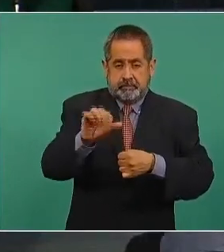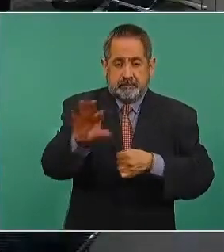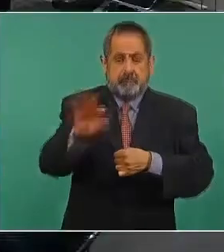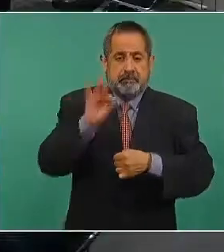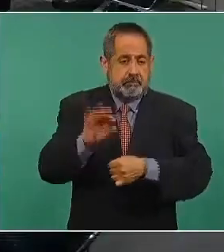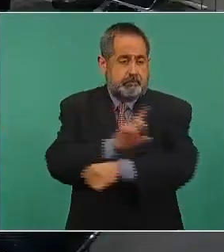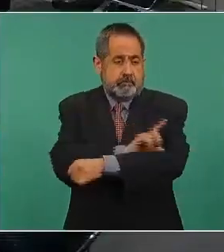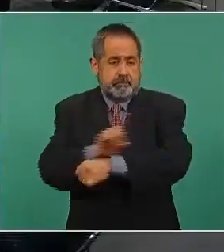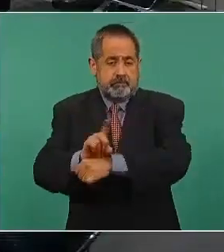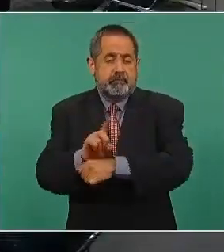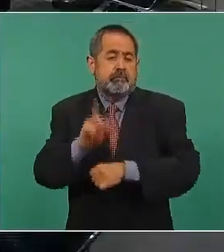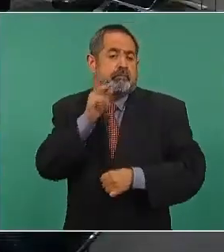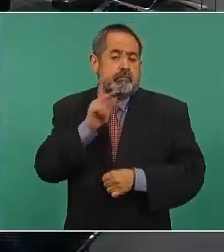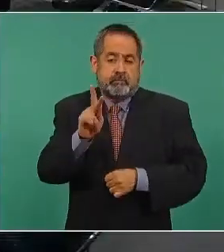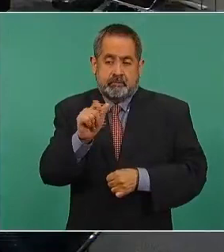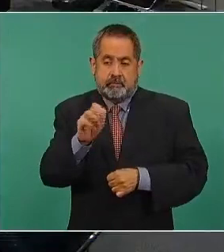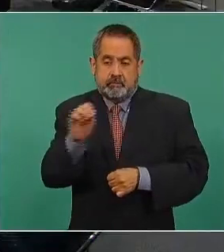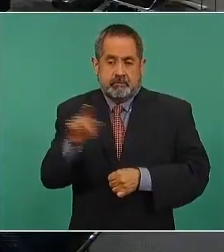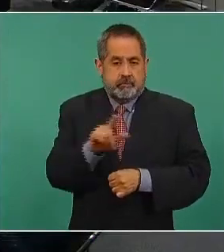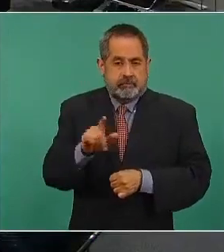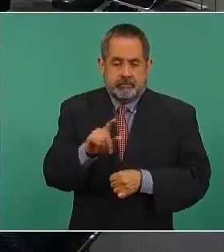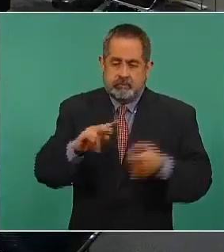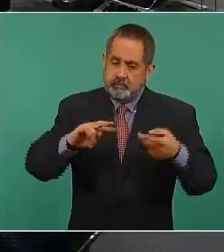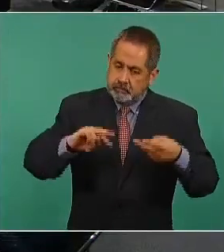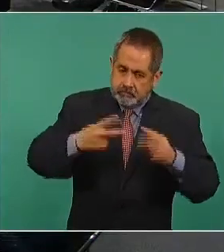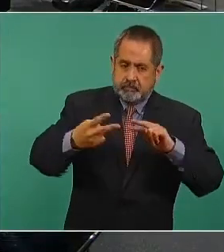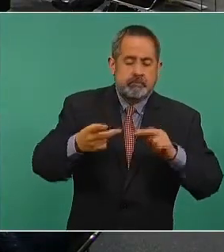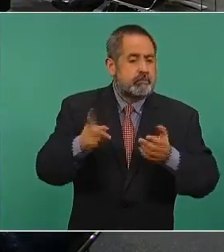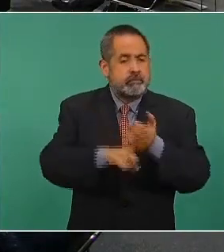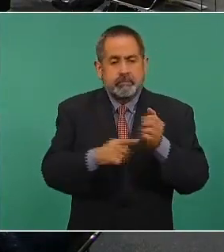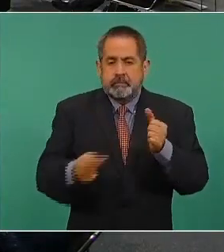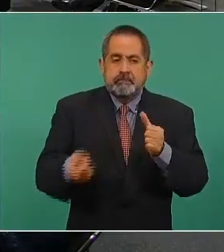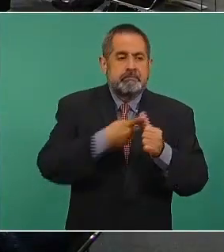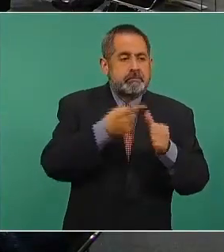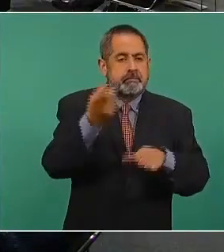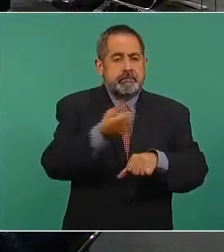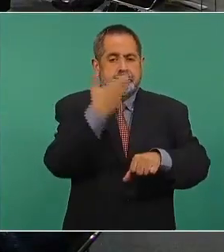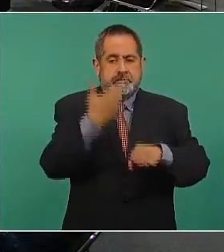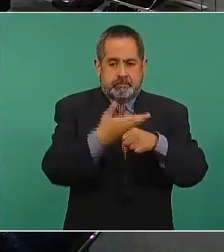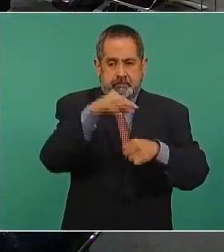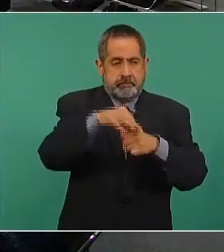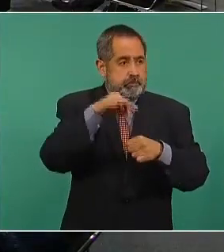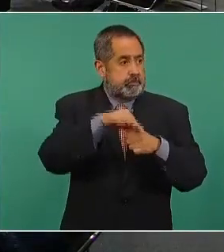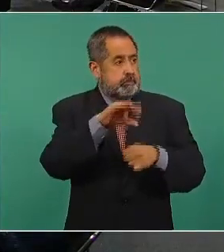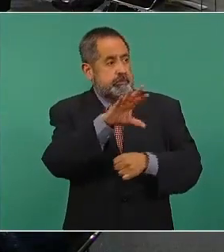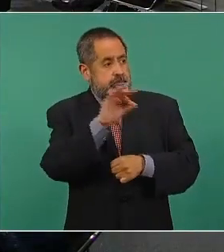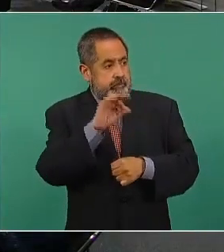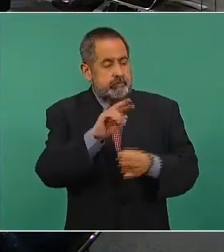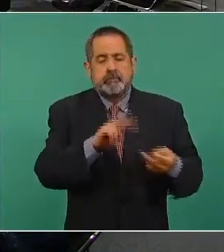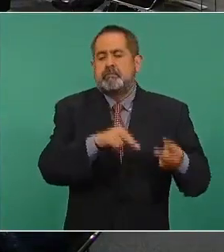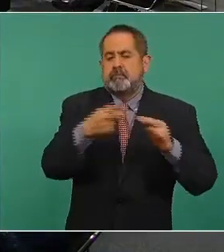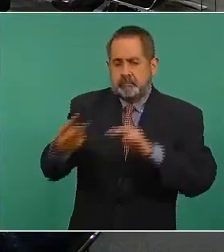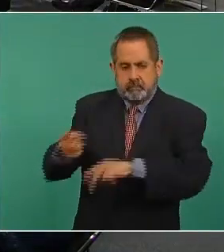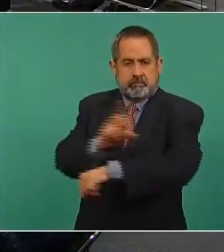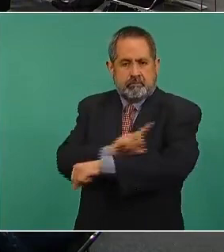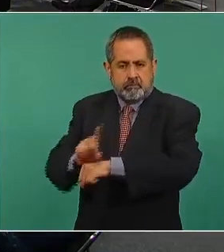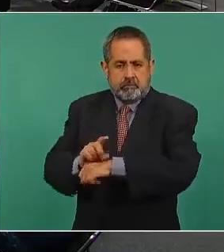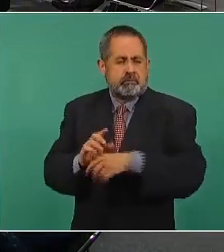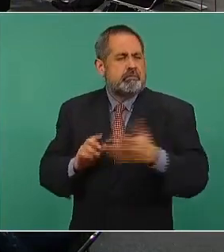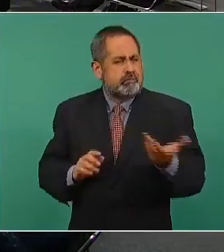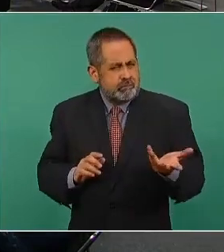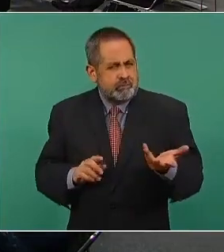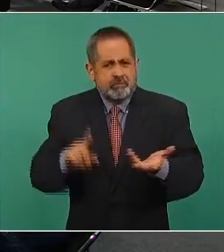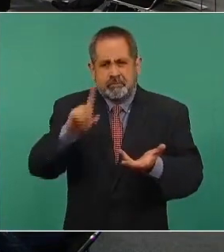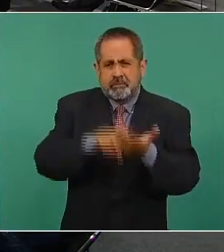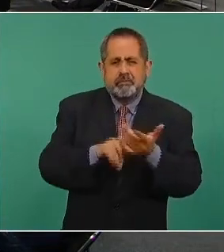de Petróleos Mexicanos en lugar de al secretario general. Entonces, pues también, presidente, este caso, ellos dicen que